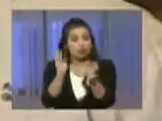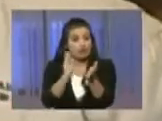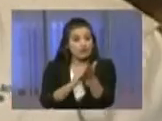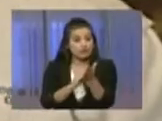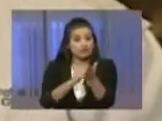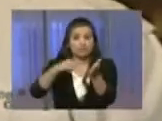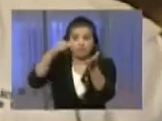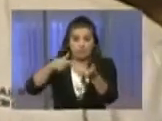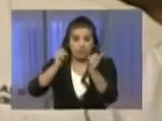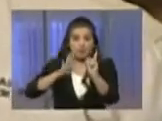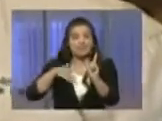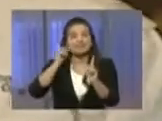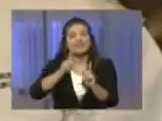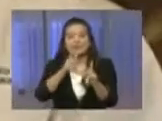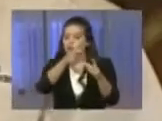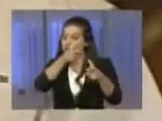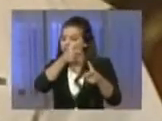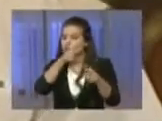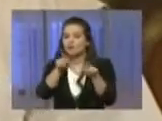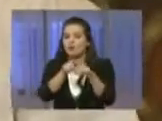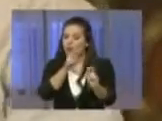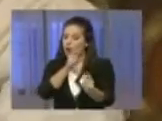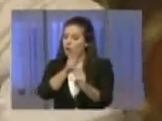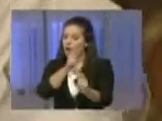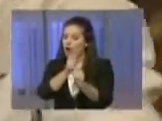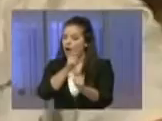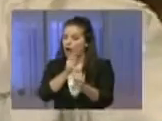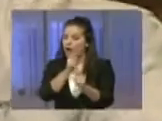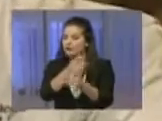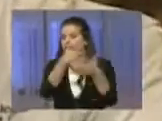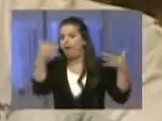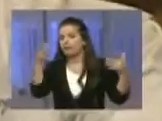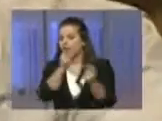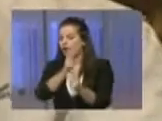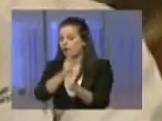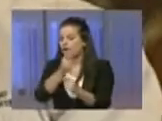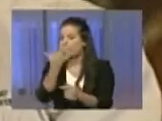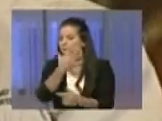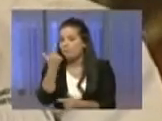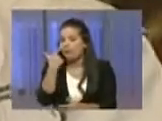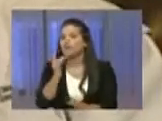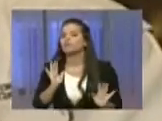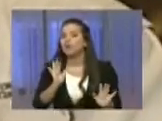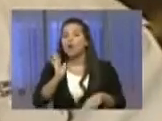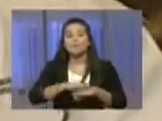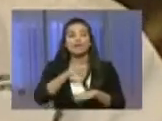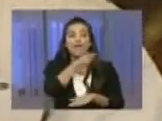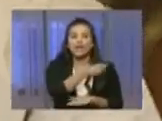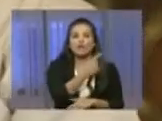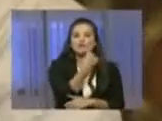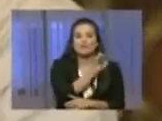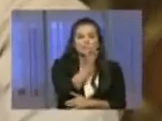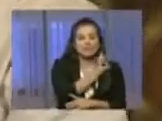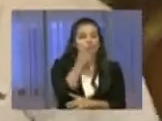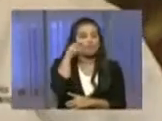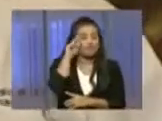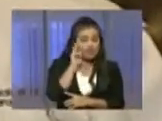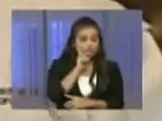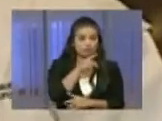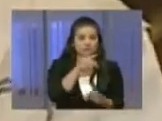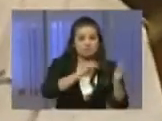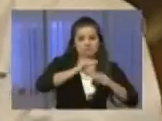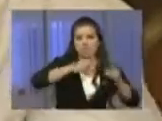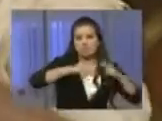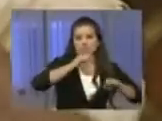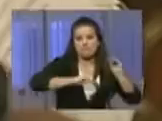del tamaño del observatorio cajigal Porque si después de lo que hicieron con el 1% Imagínese la cantidad de barbaridades yo no